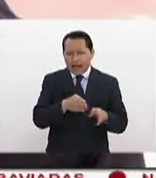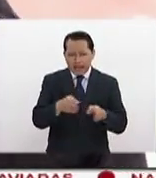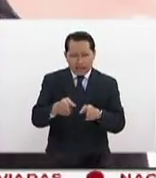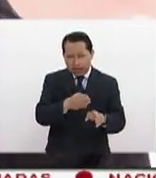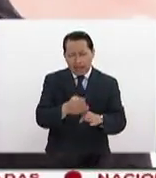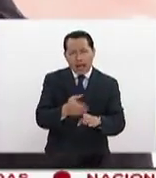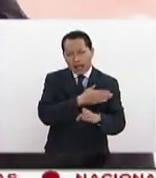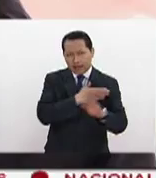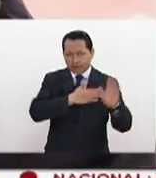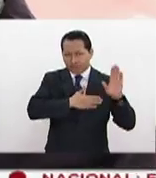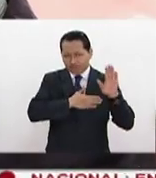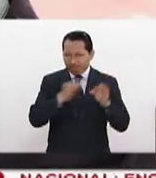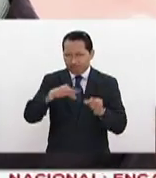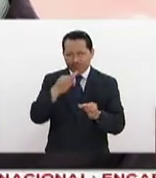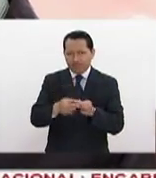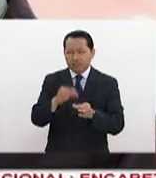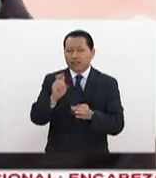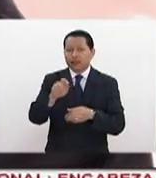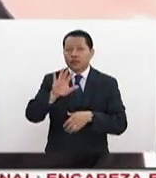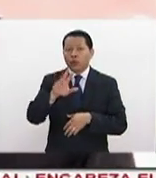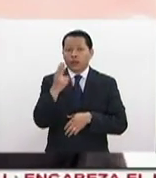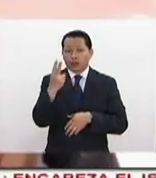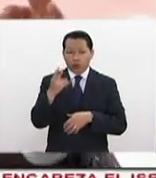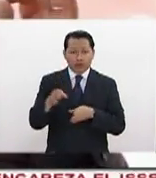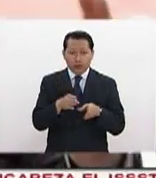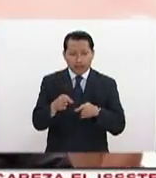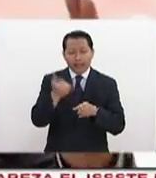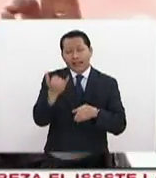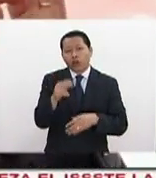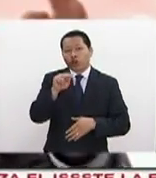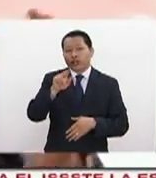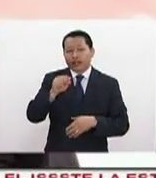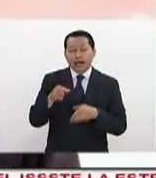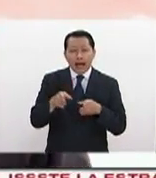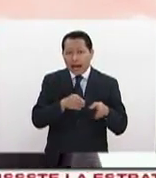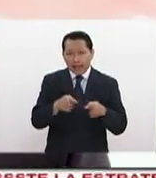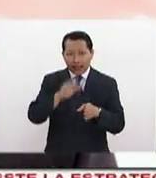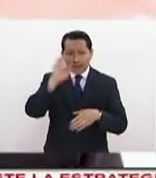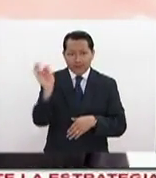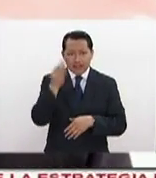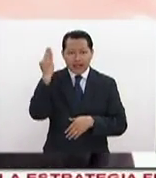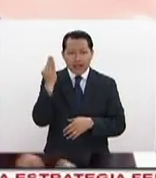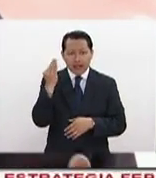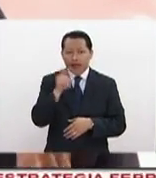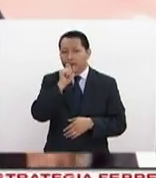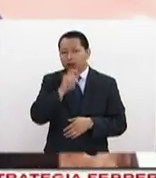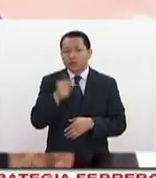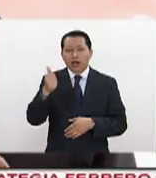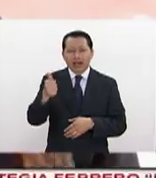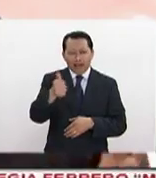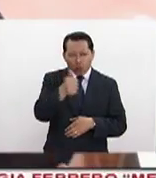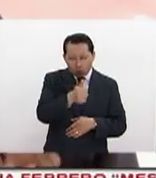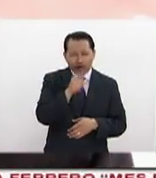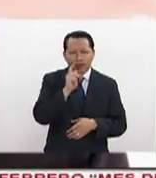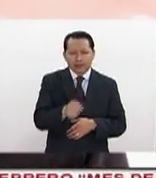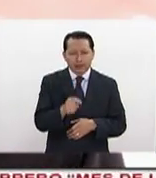comprometimos a realizar. 52 autopistas y 80 carreteras federales, que cada una de estas